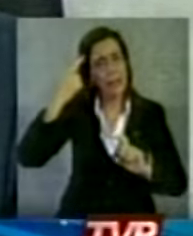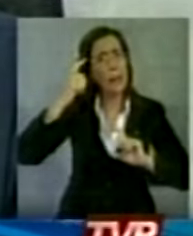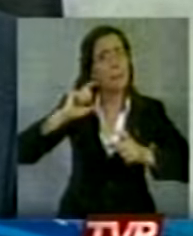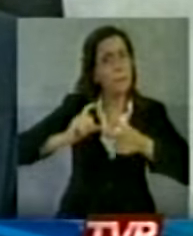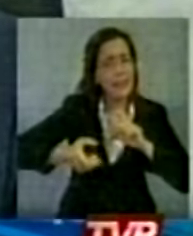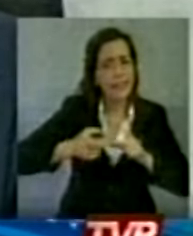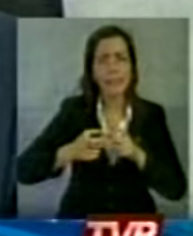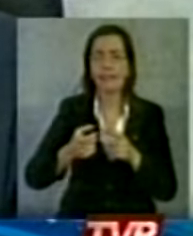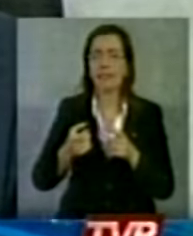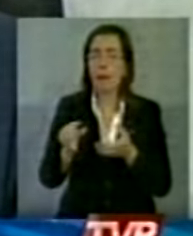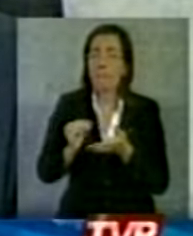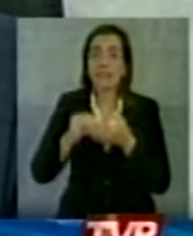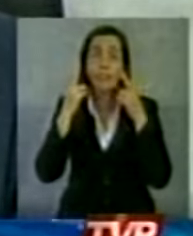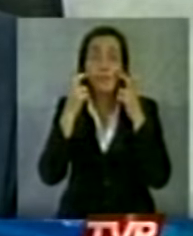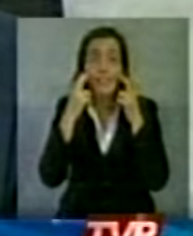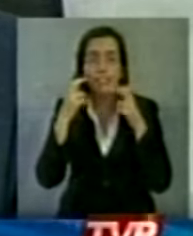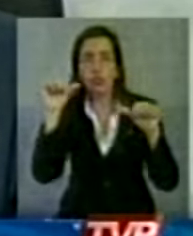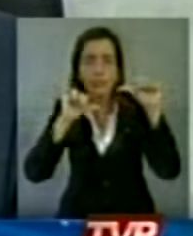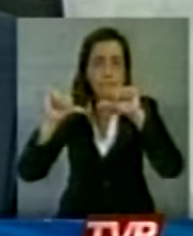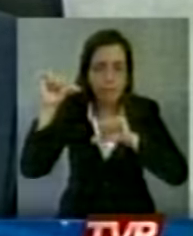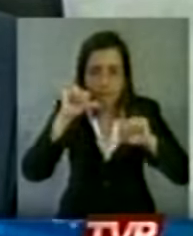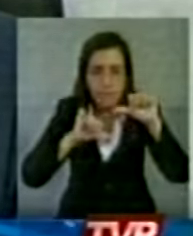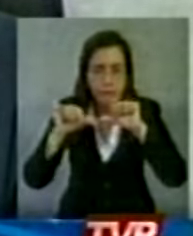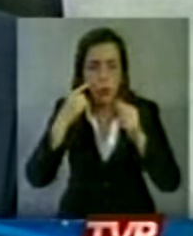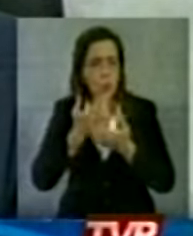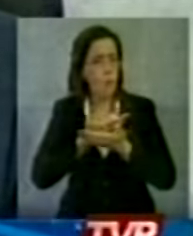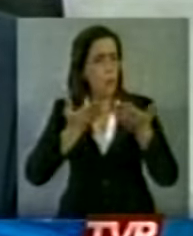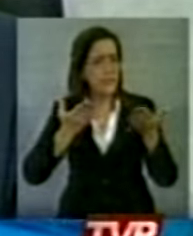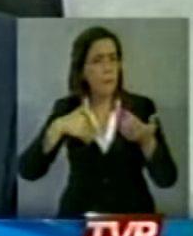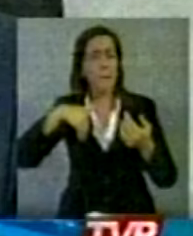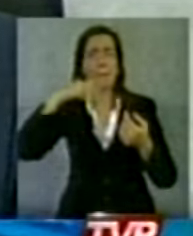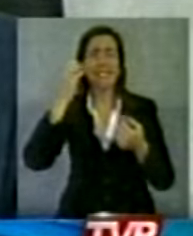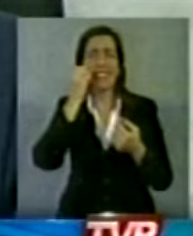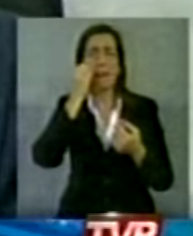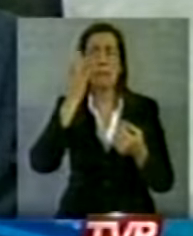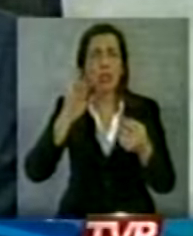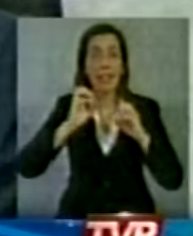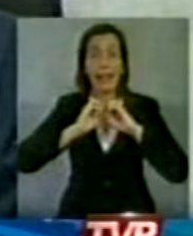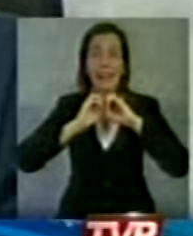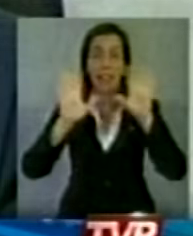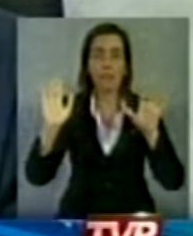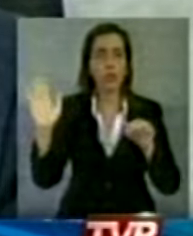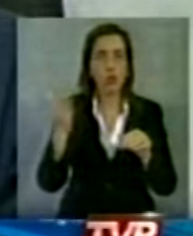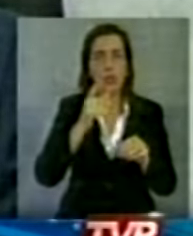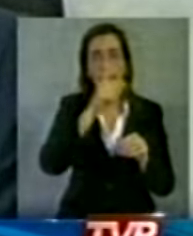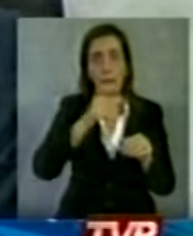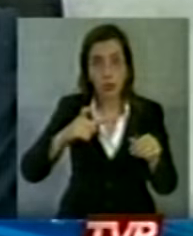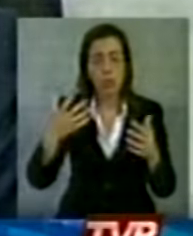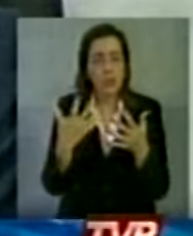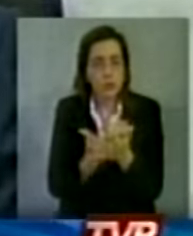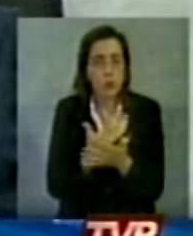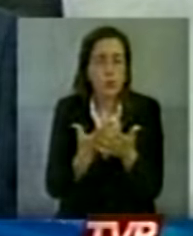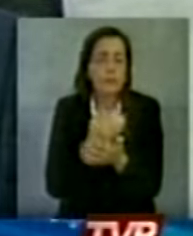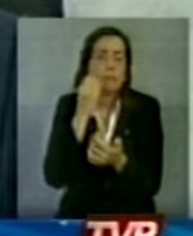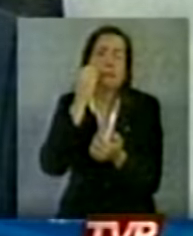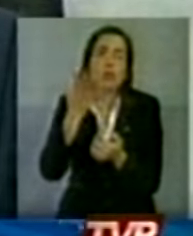la investigación científica demuestran que los más graves efectos de todas las agresiones ambientales